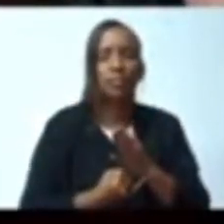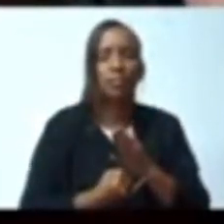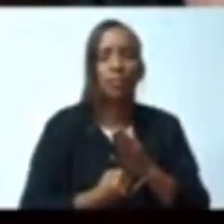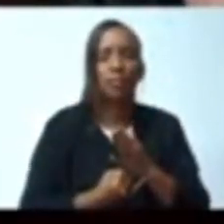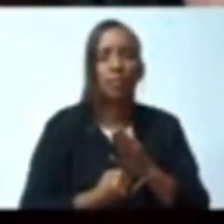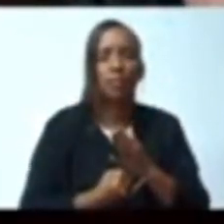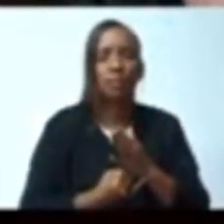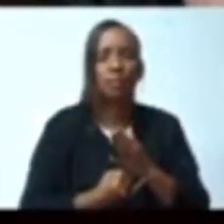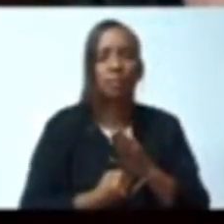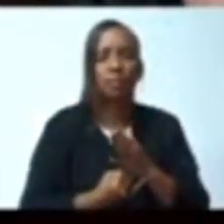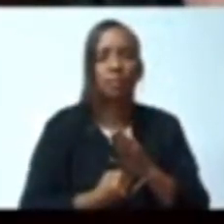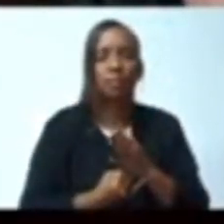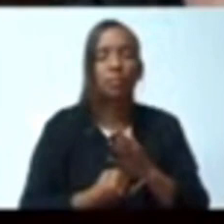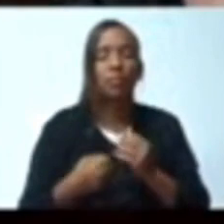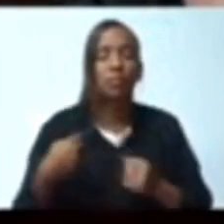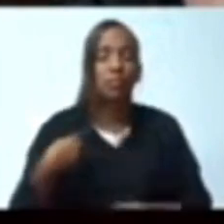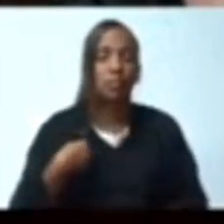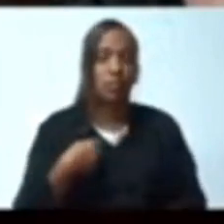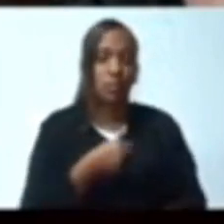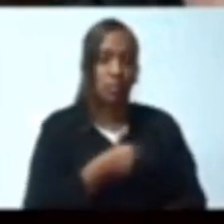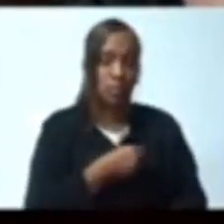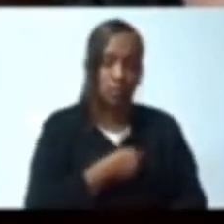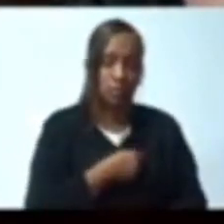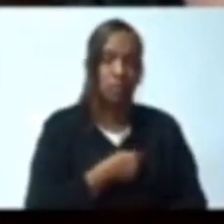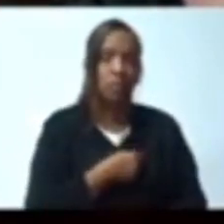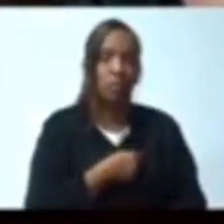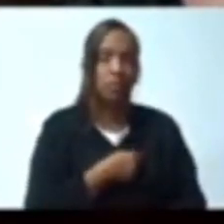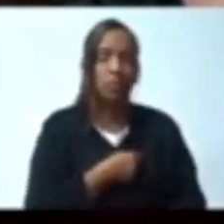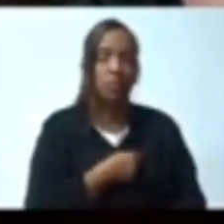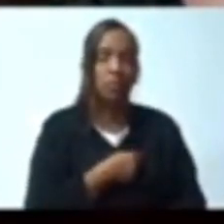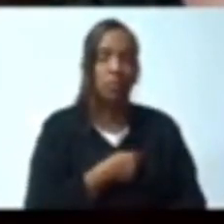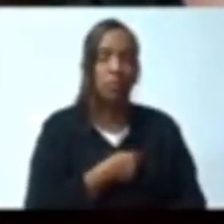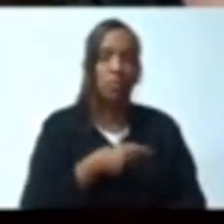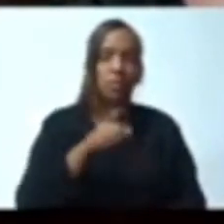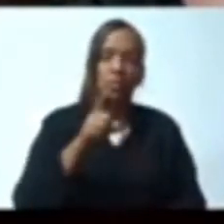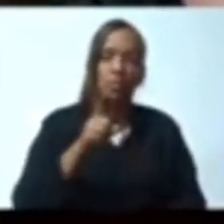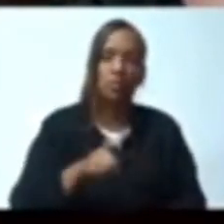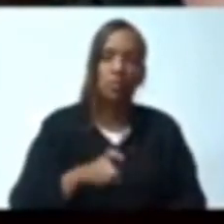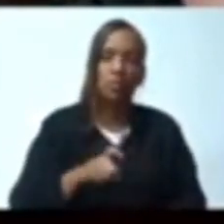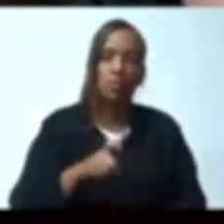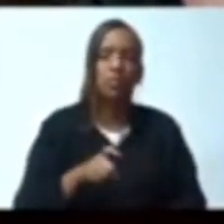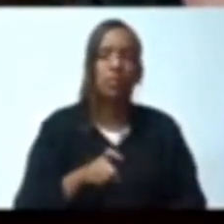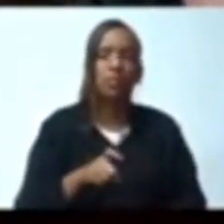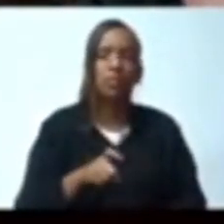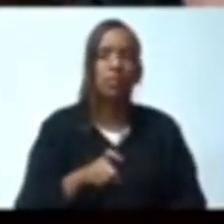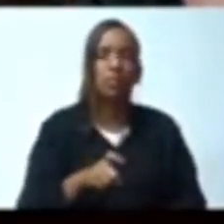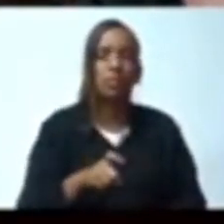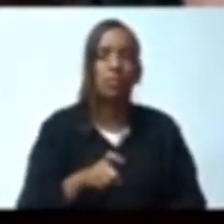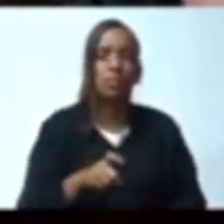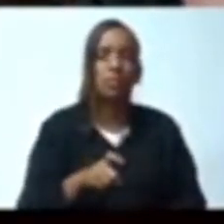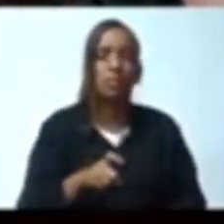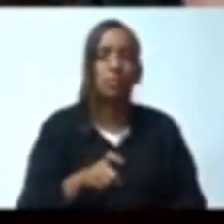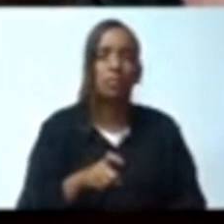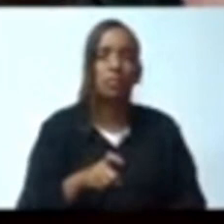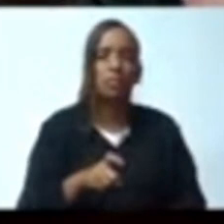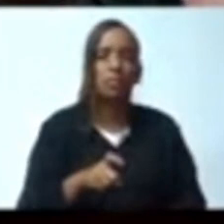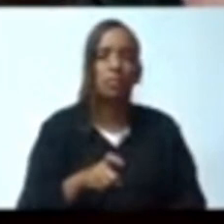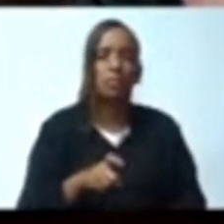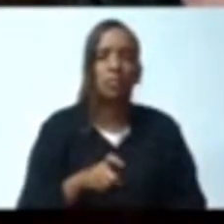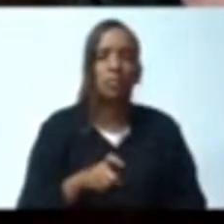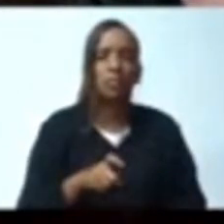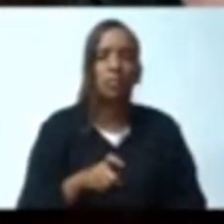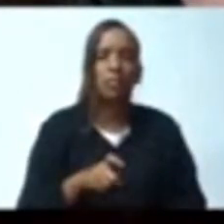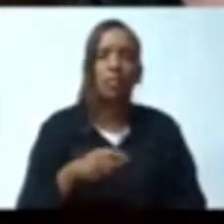debemos, cada vez que tengamos la oportunidad y que nos la ofrezca una efeméride, de hacer